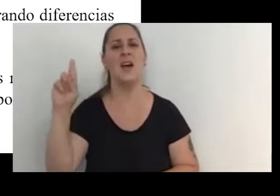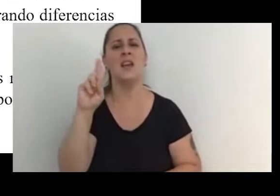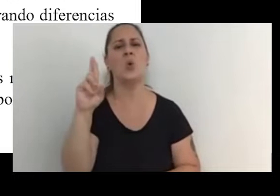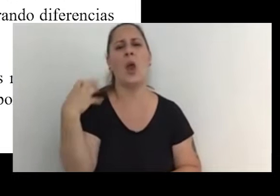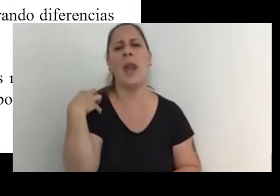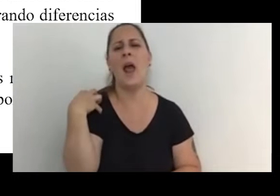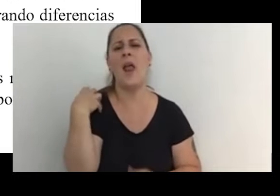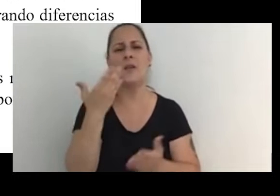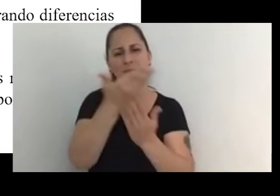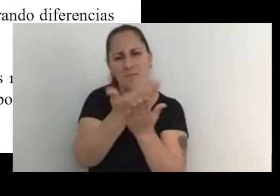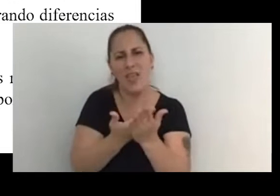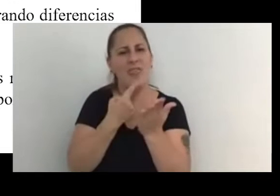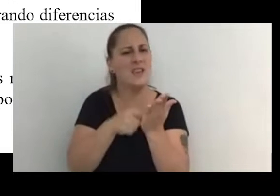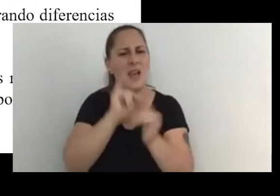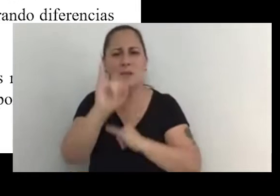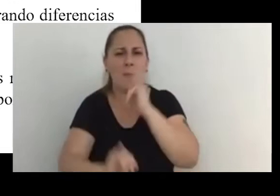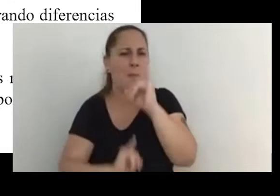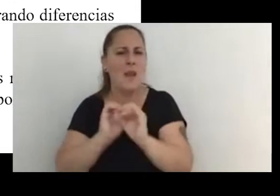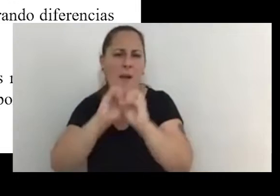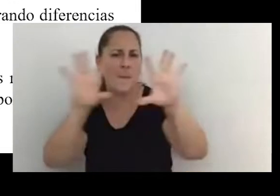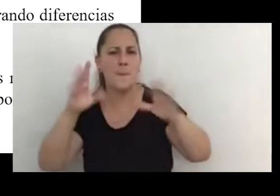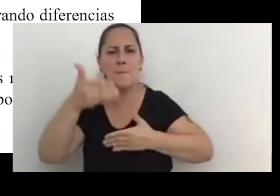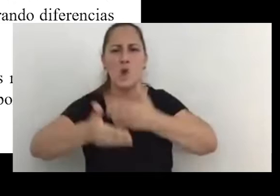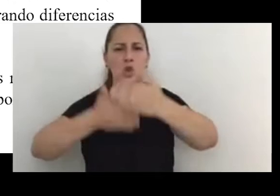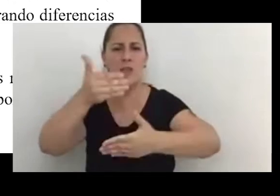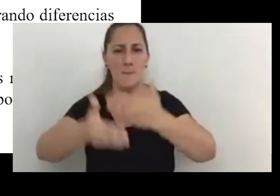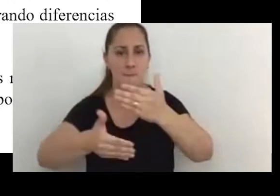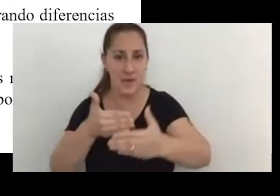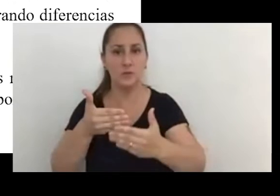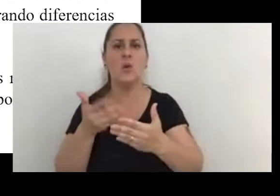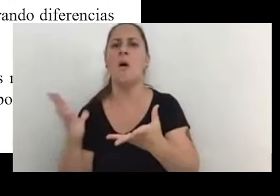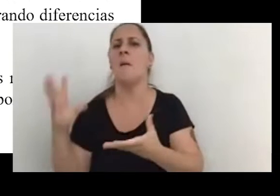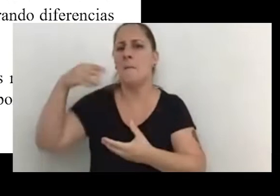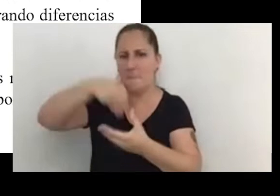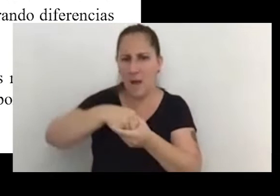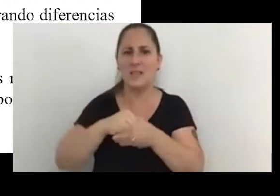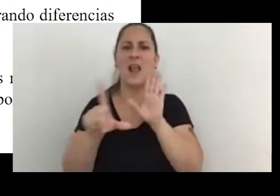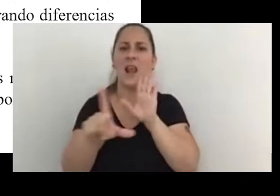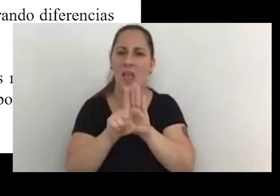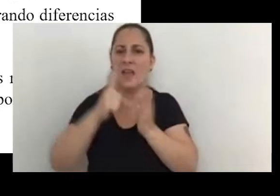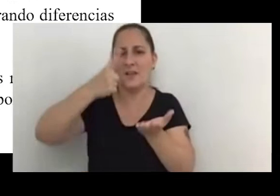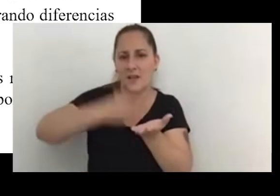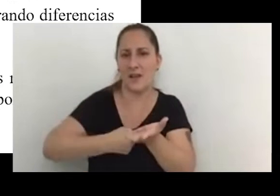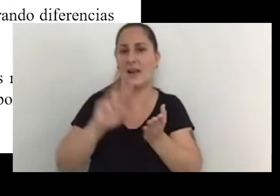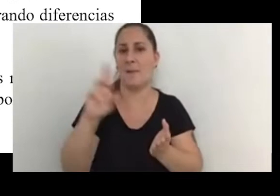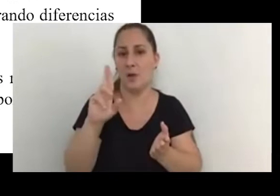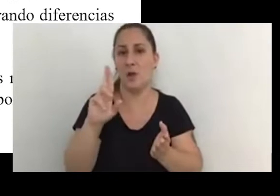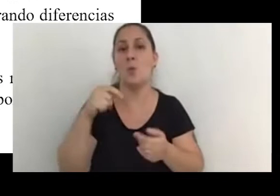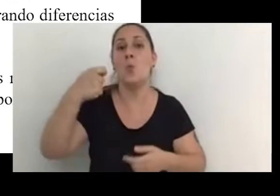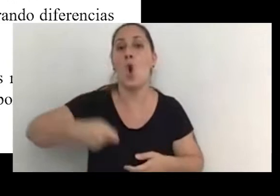todo el procedimiento vinculado y que complementa a la ley y al decreto reglamentario de